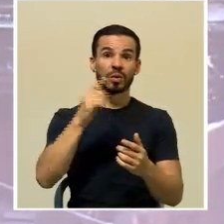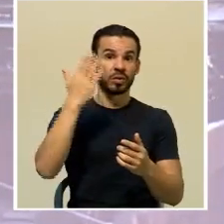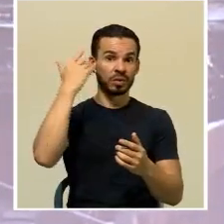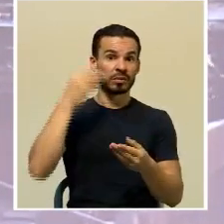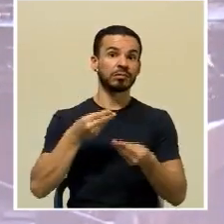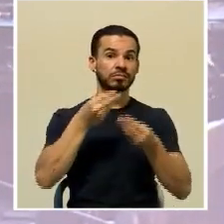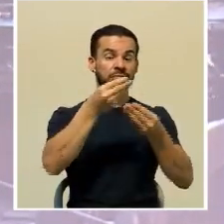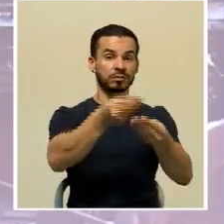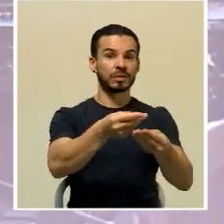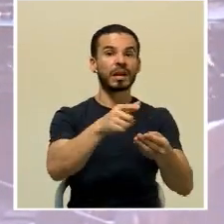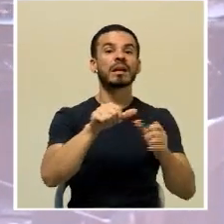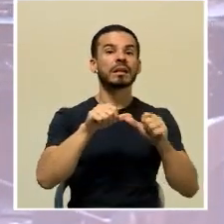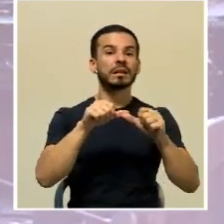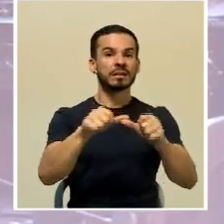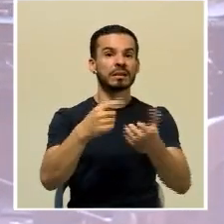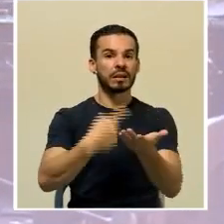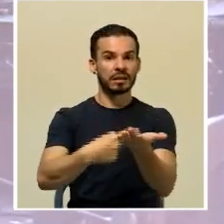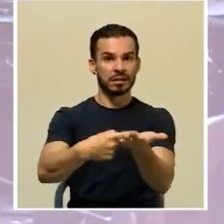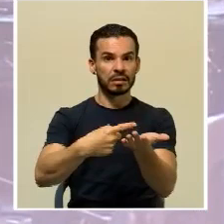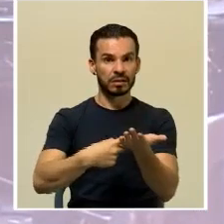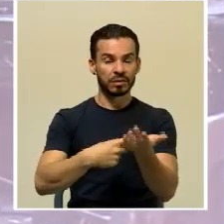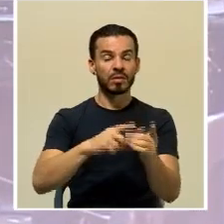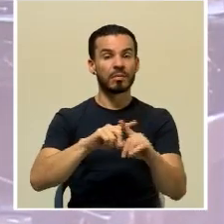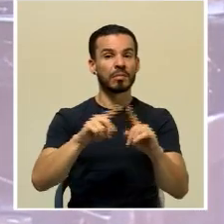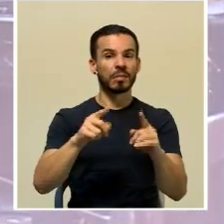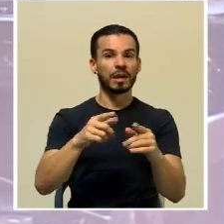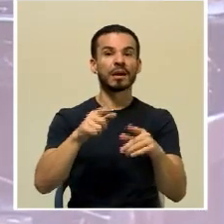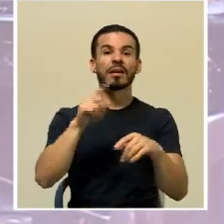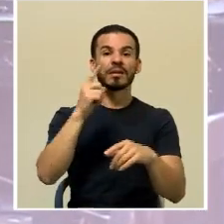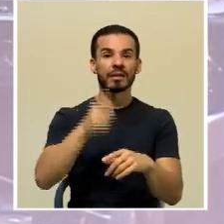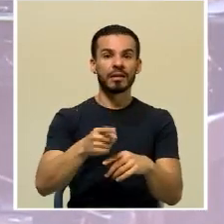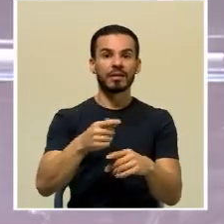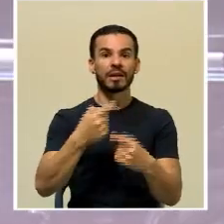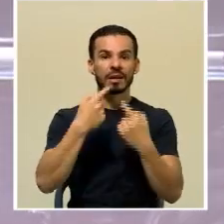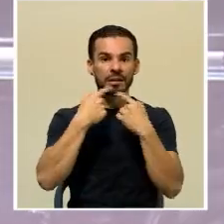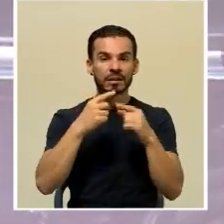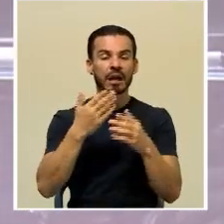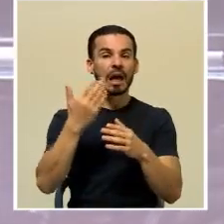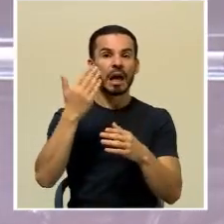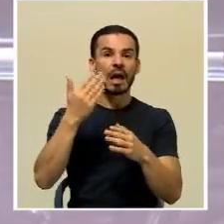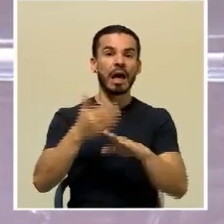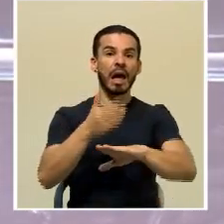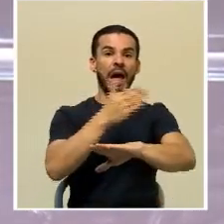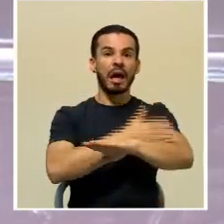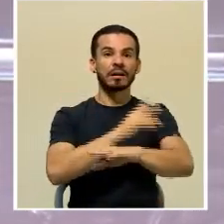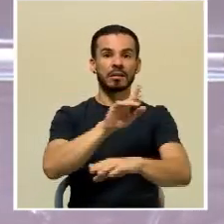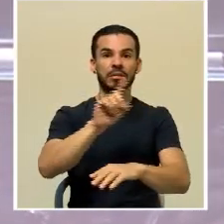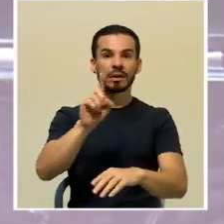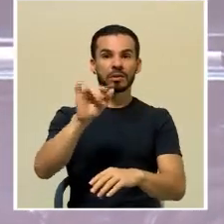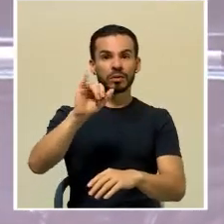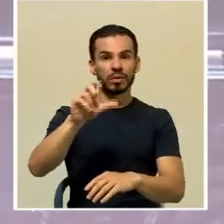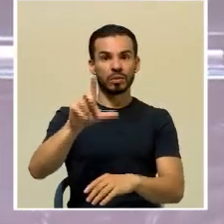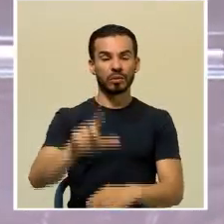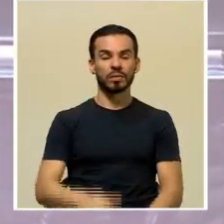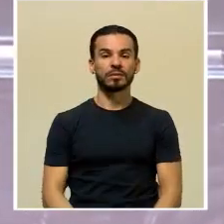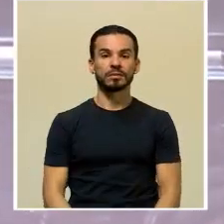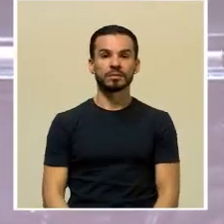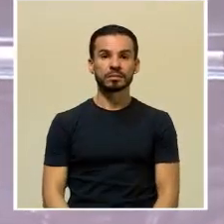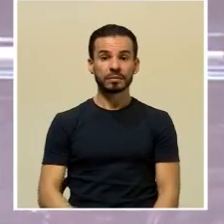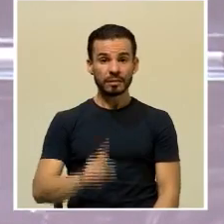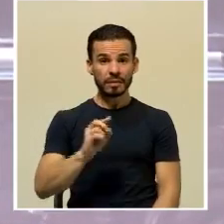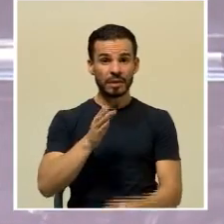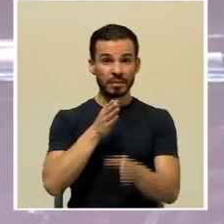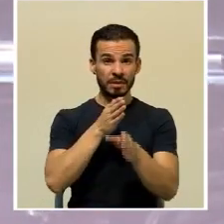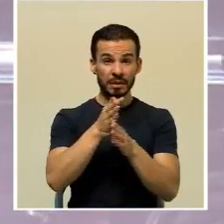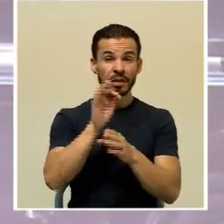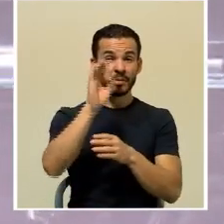Asamblea Legislativa continuará en discusión, no obstante deberá ser dictaminado antes del próximo 21 de julio. En esta misma línea,